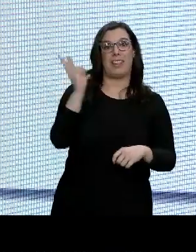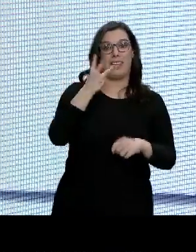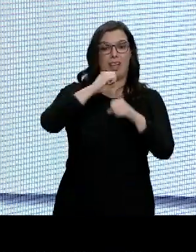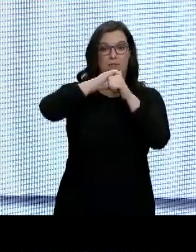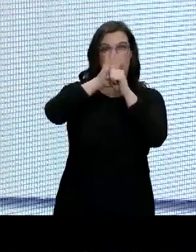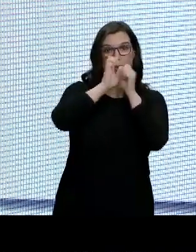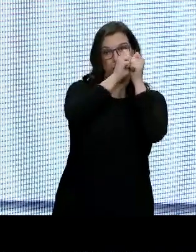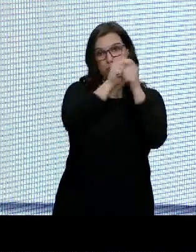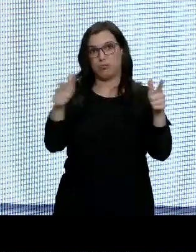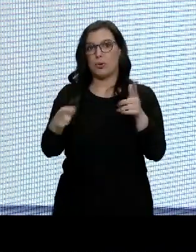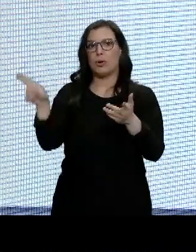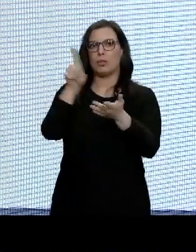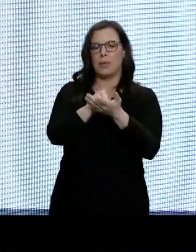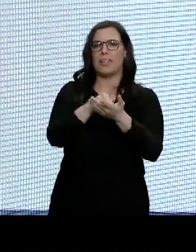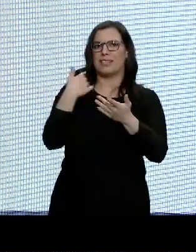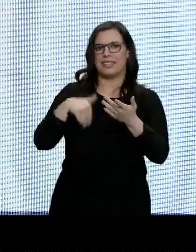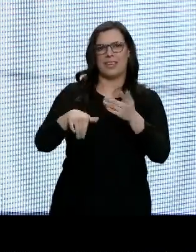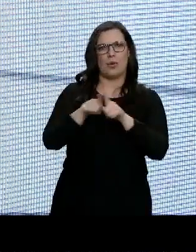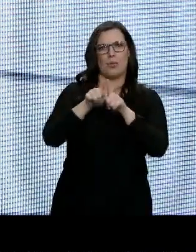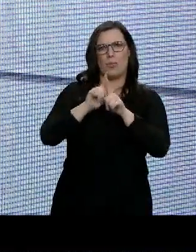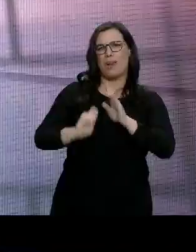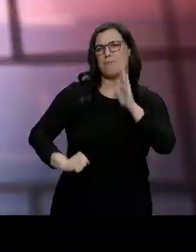ya cifras récord de contagios.